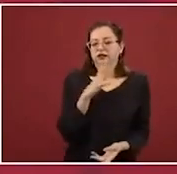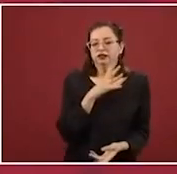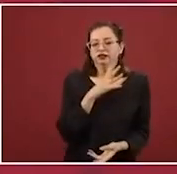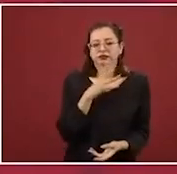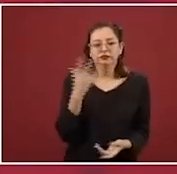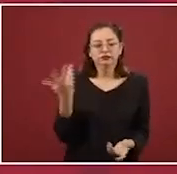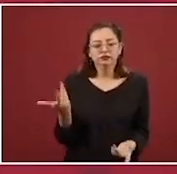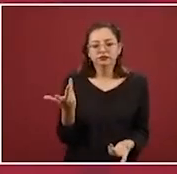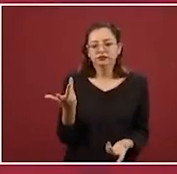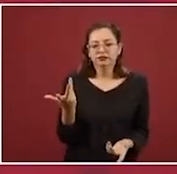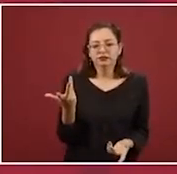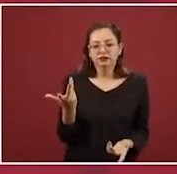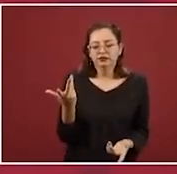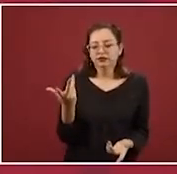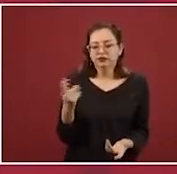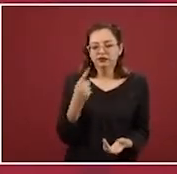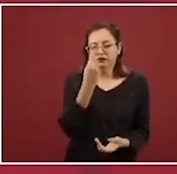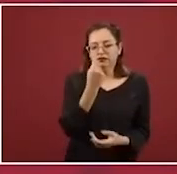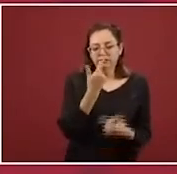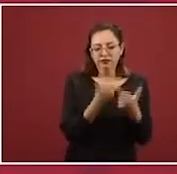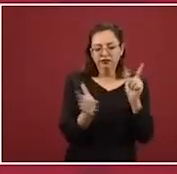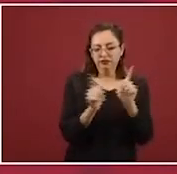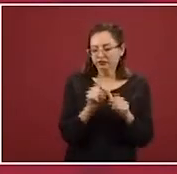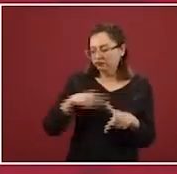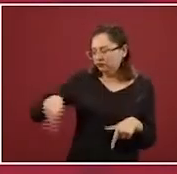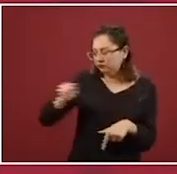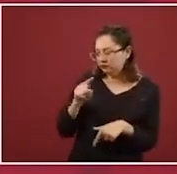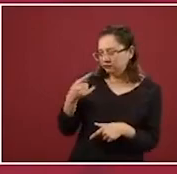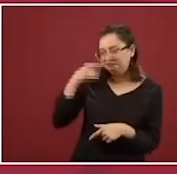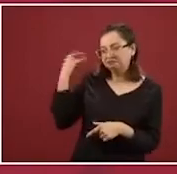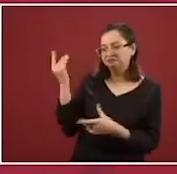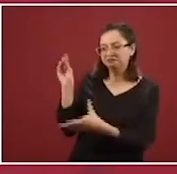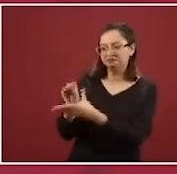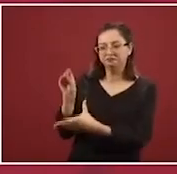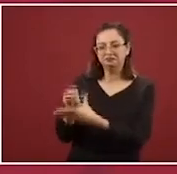a los conejos, o sea, no existimos, nos ve chiquitos y orejones.